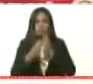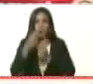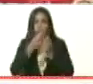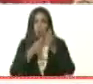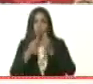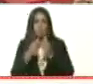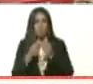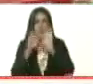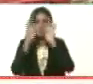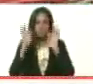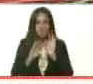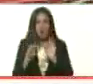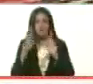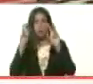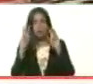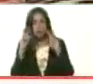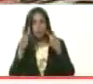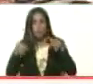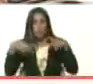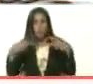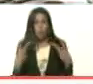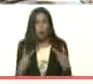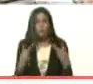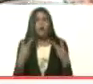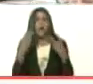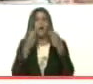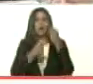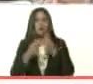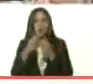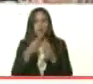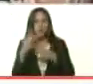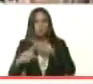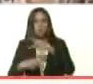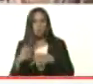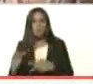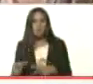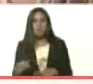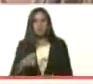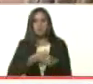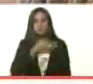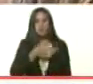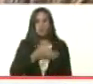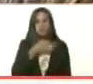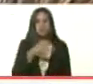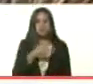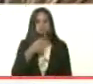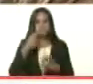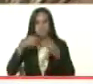del nuevo modelo económico productivo, socialista, diverso, plural,